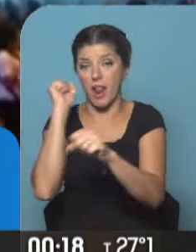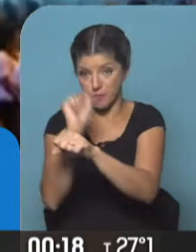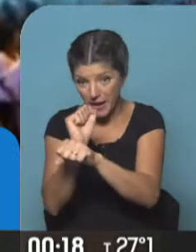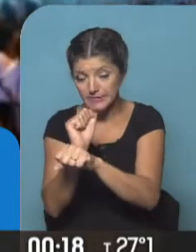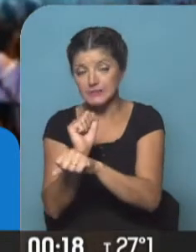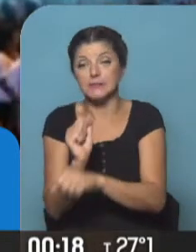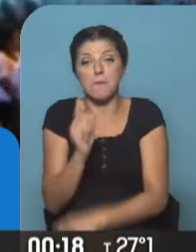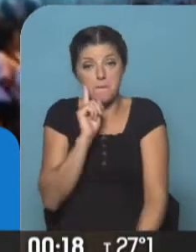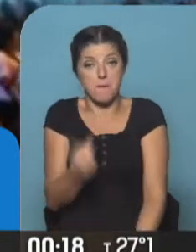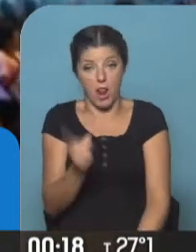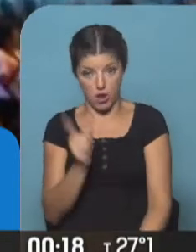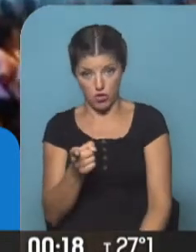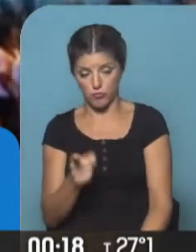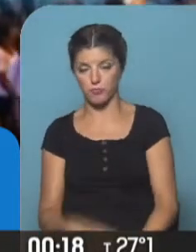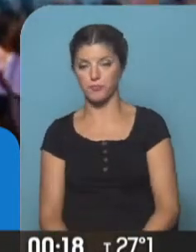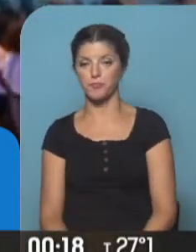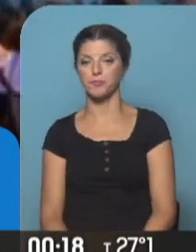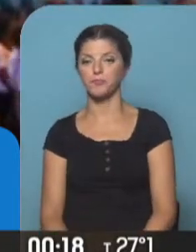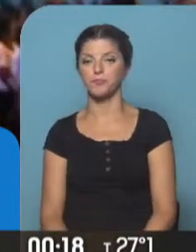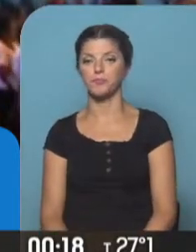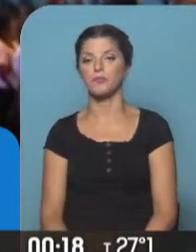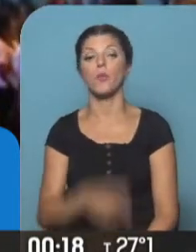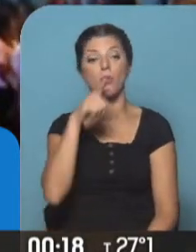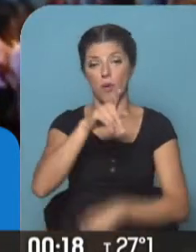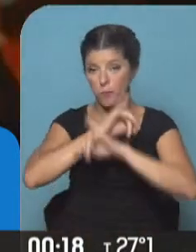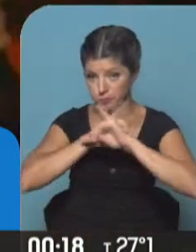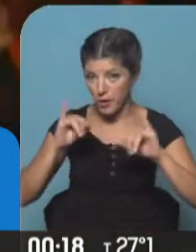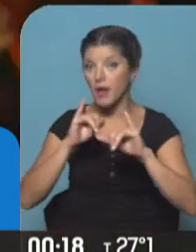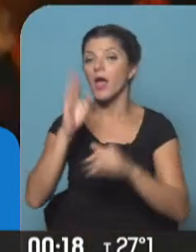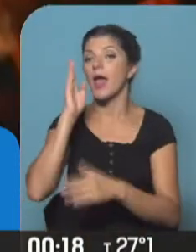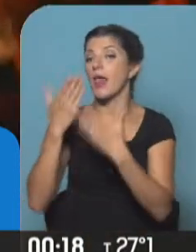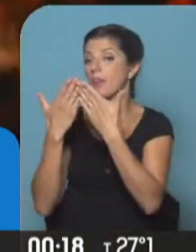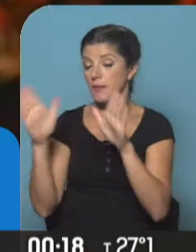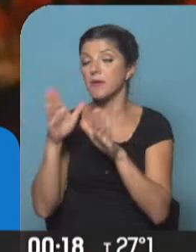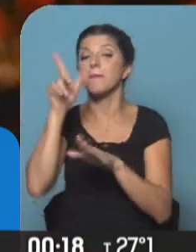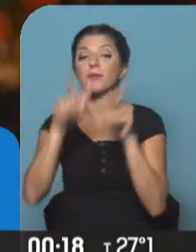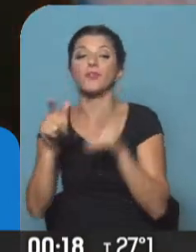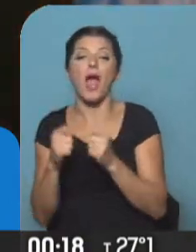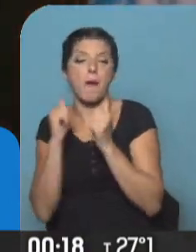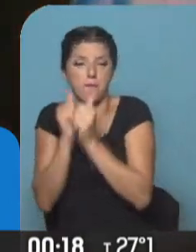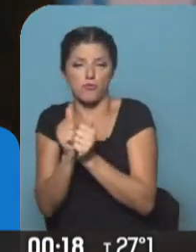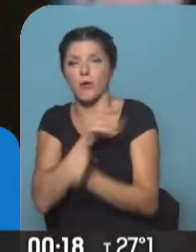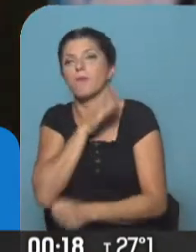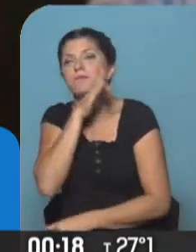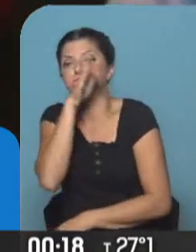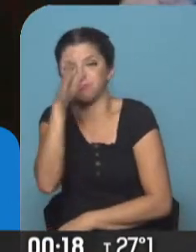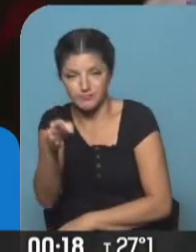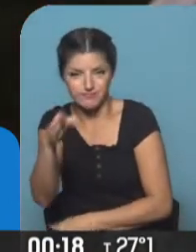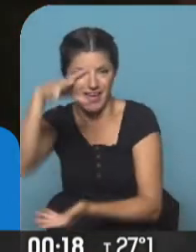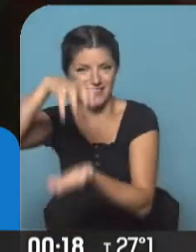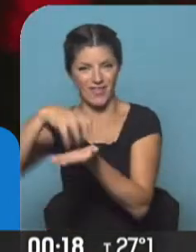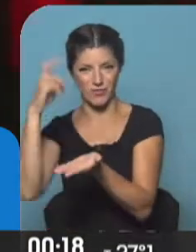vida. Tras el anuncio de su indulto, sus simpatizantes se acercaron al centro médico donde estaba internado,